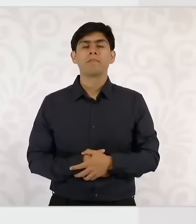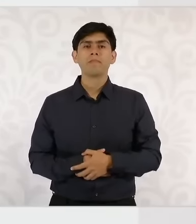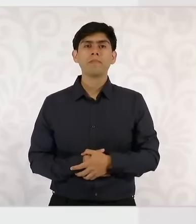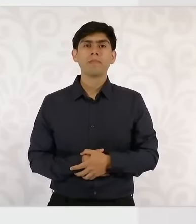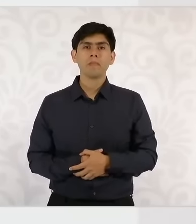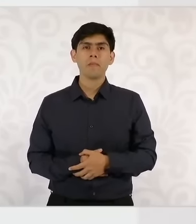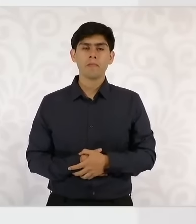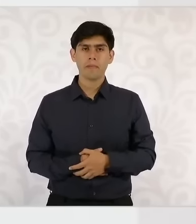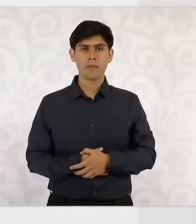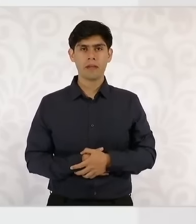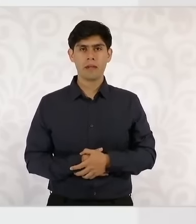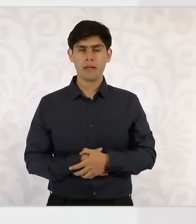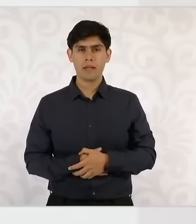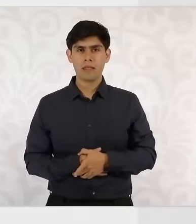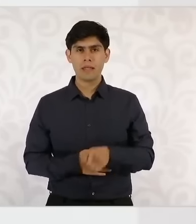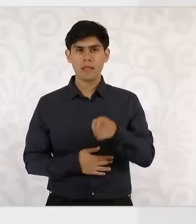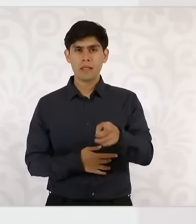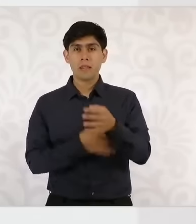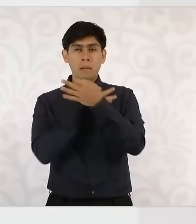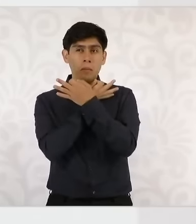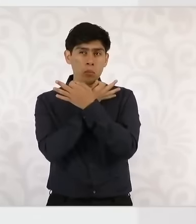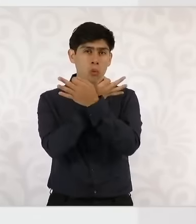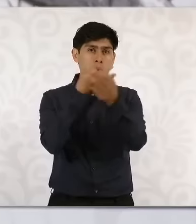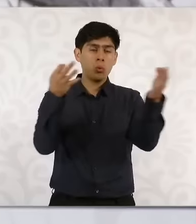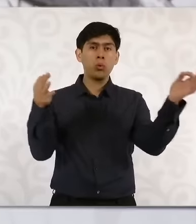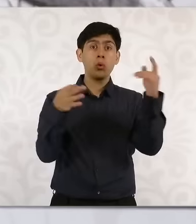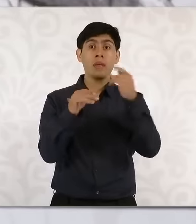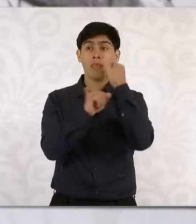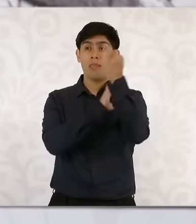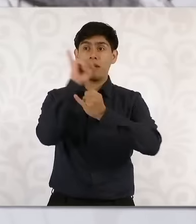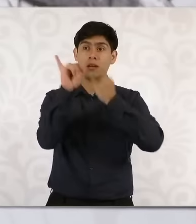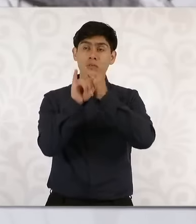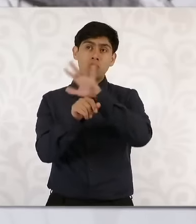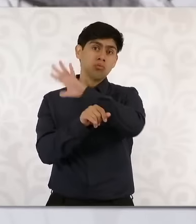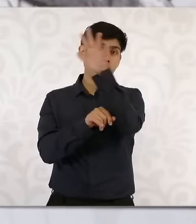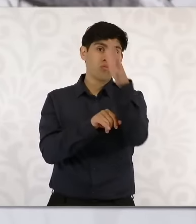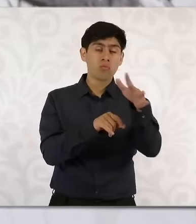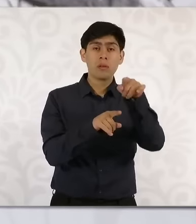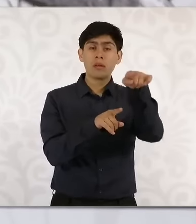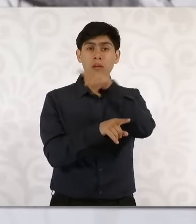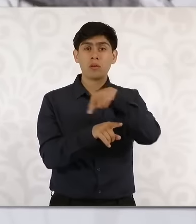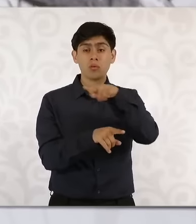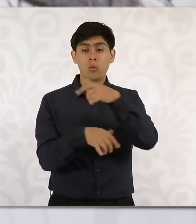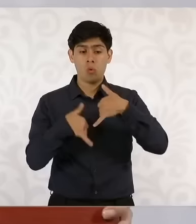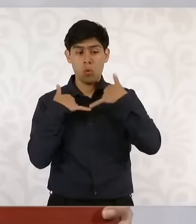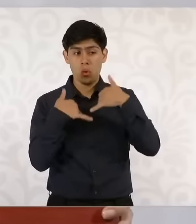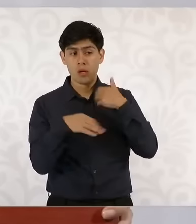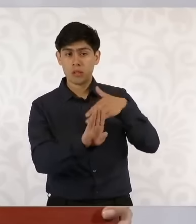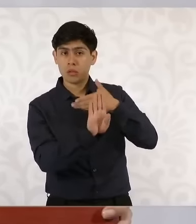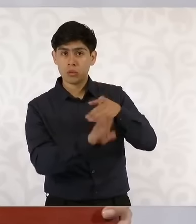Entonces, esta idea que quisieron generar internacional de que los jóvenes están contra la transformación, primero es